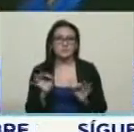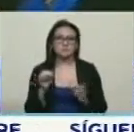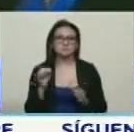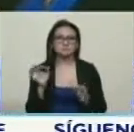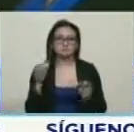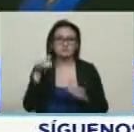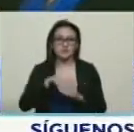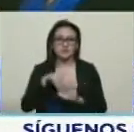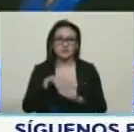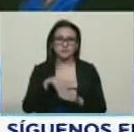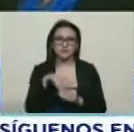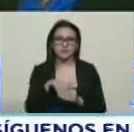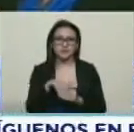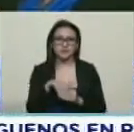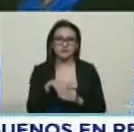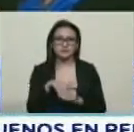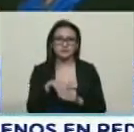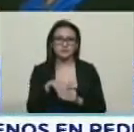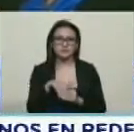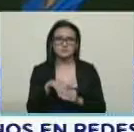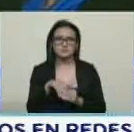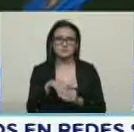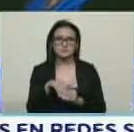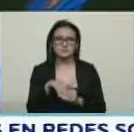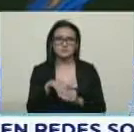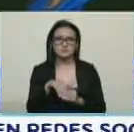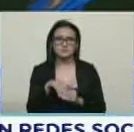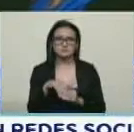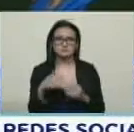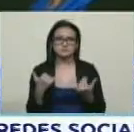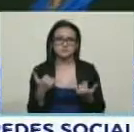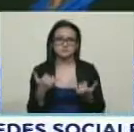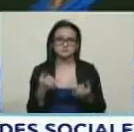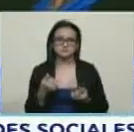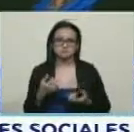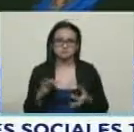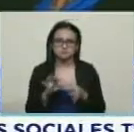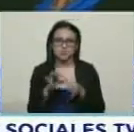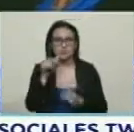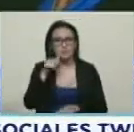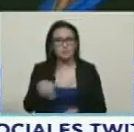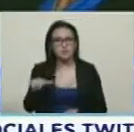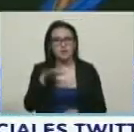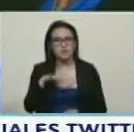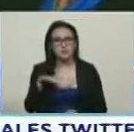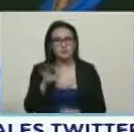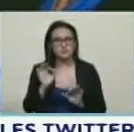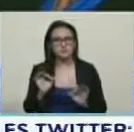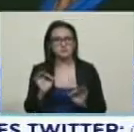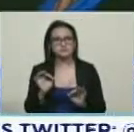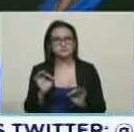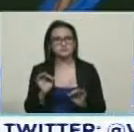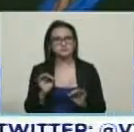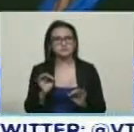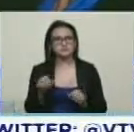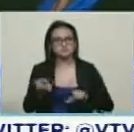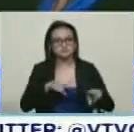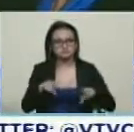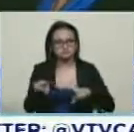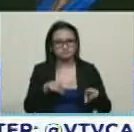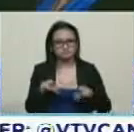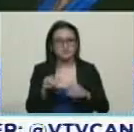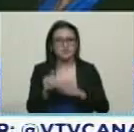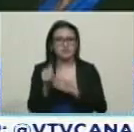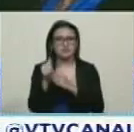que es una herramienta que está a la mano de nuestro pueblo para dotarse de los dirigentes, de